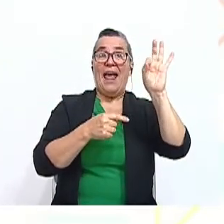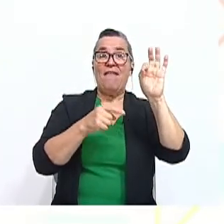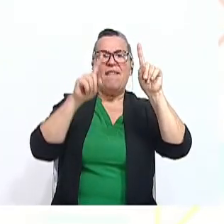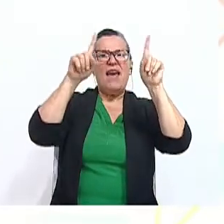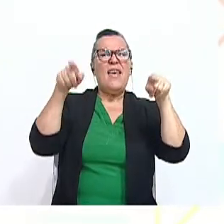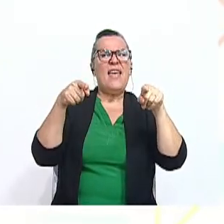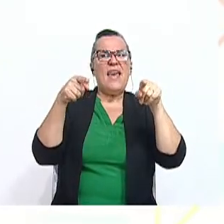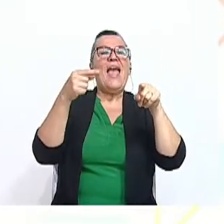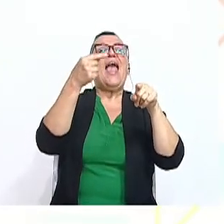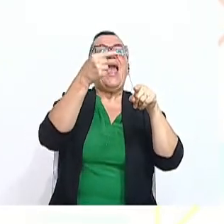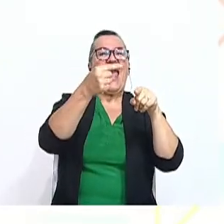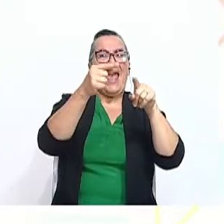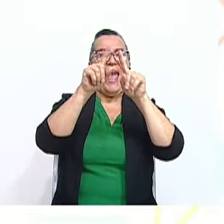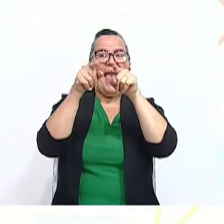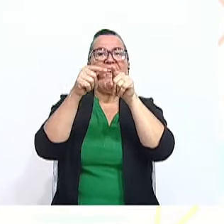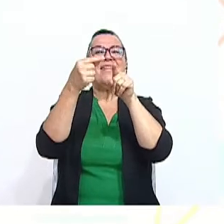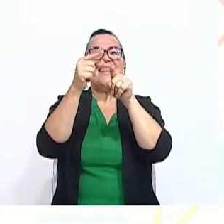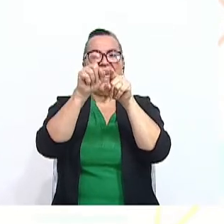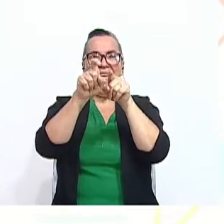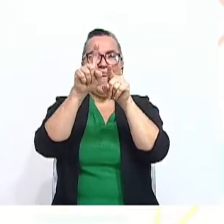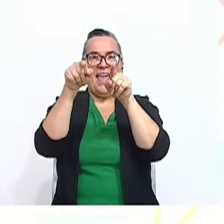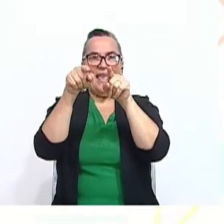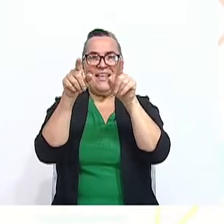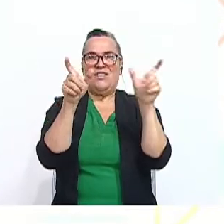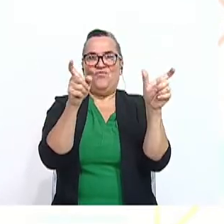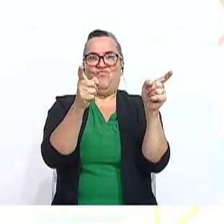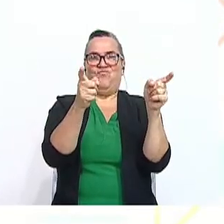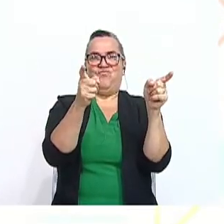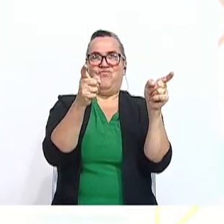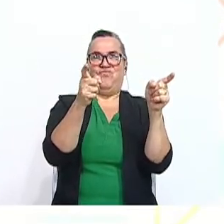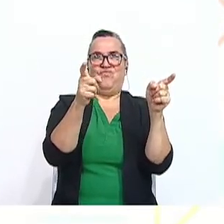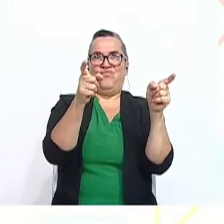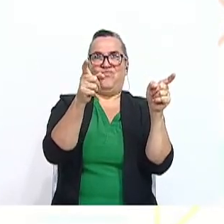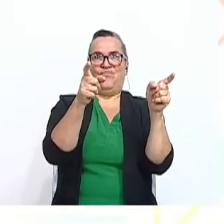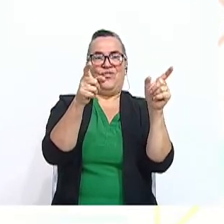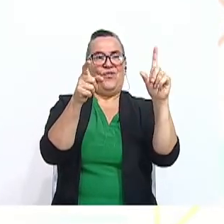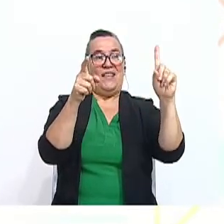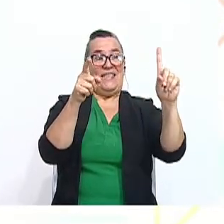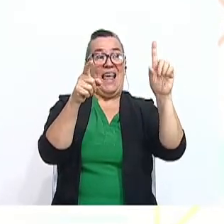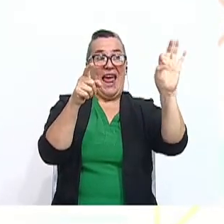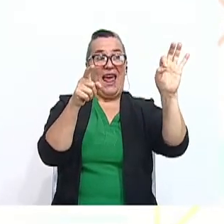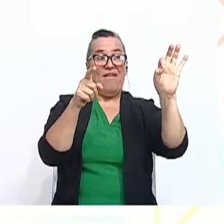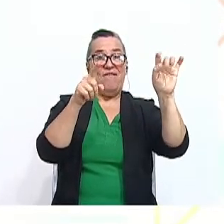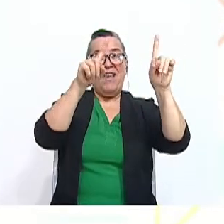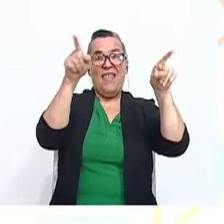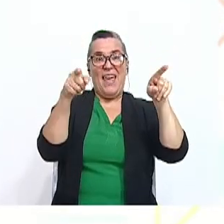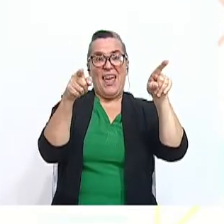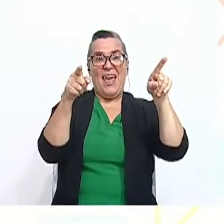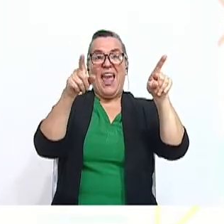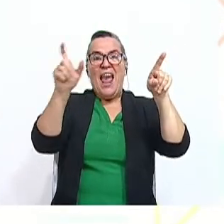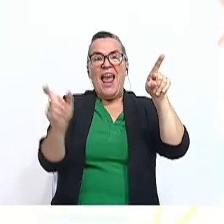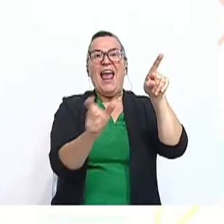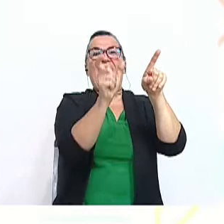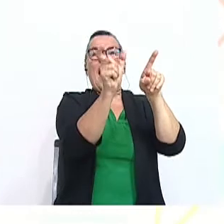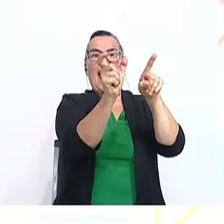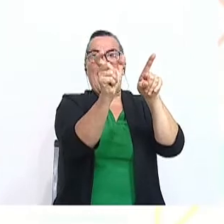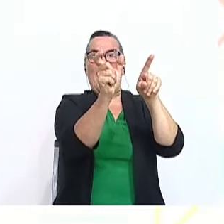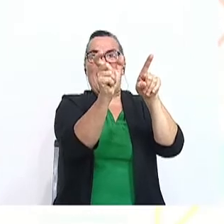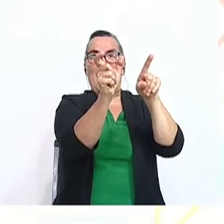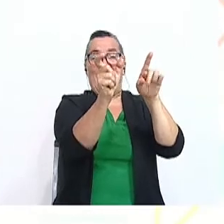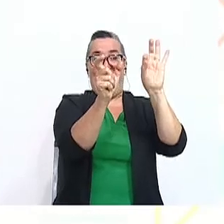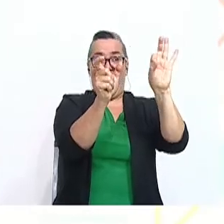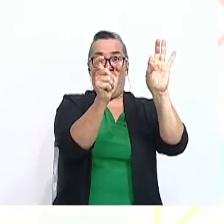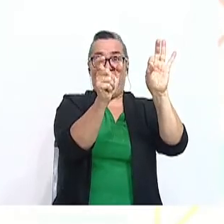de x, esta nueva función. Y observemos aquí, ¿qué es lo que estamos haciendo? Que tenemos la función